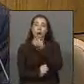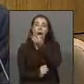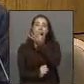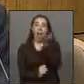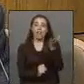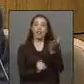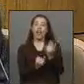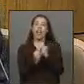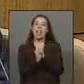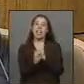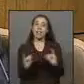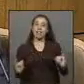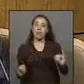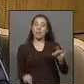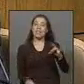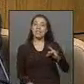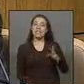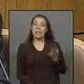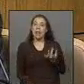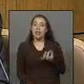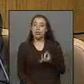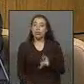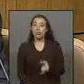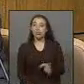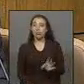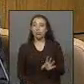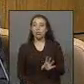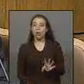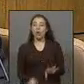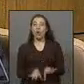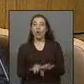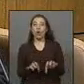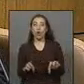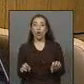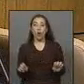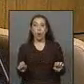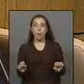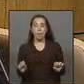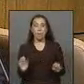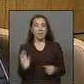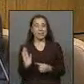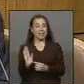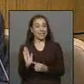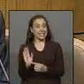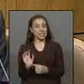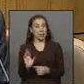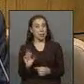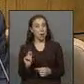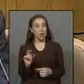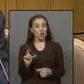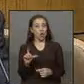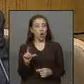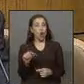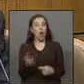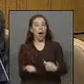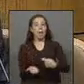informe, Chile solamente se compromete en este protocolo a financiar